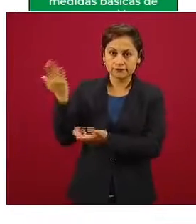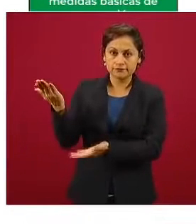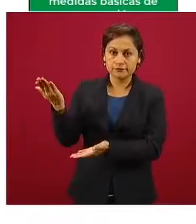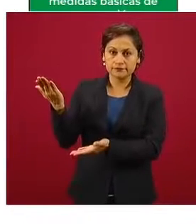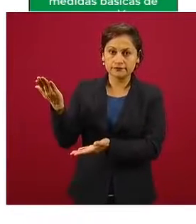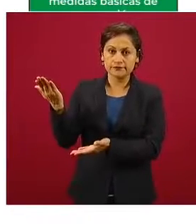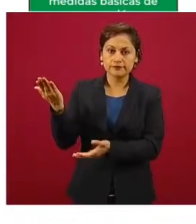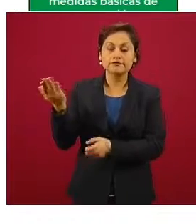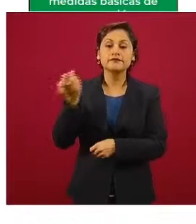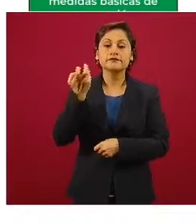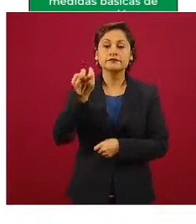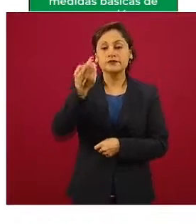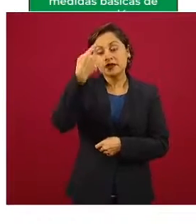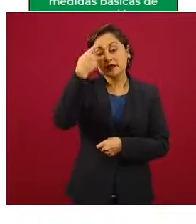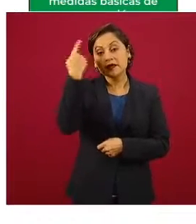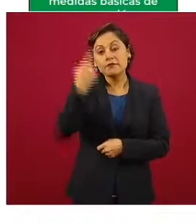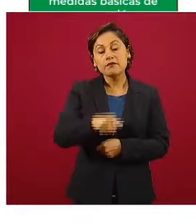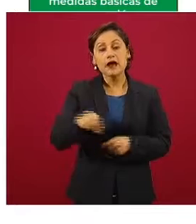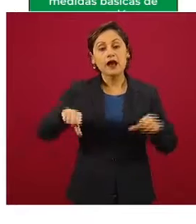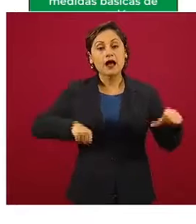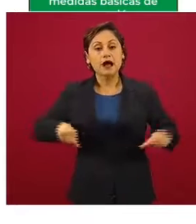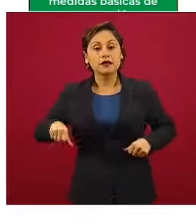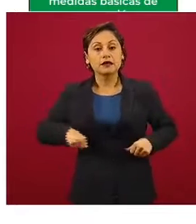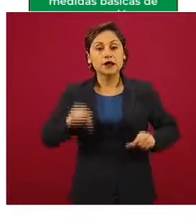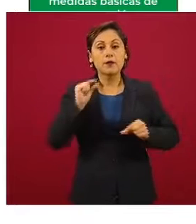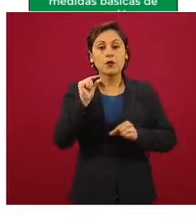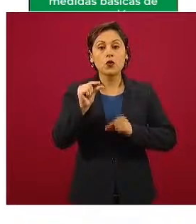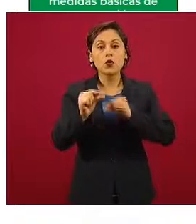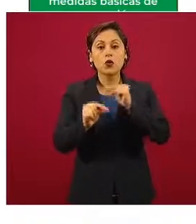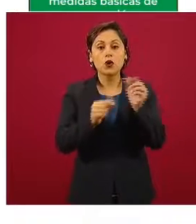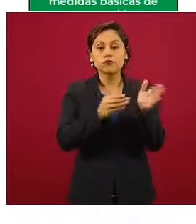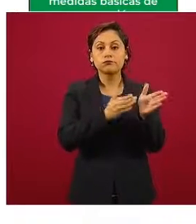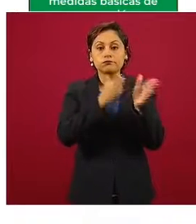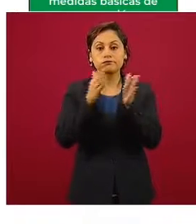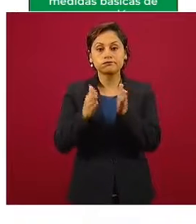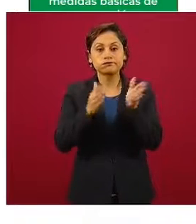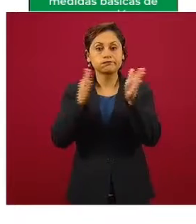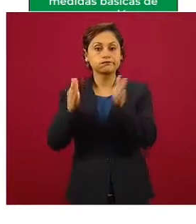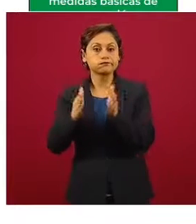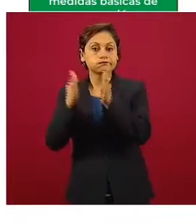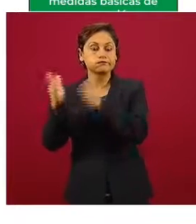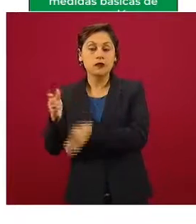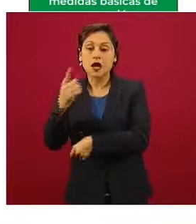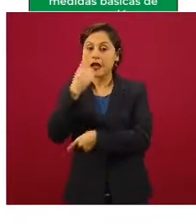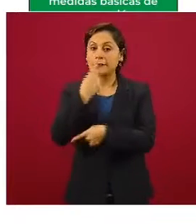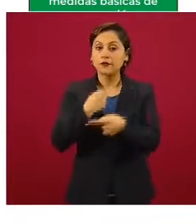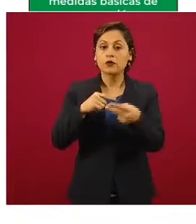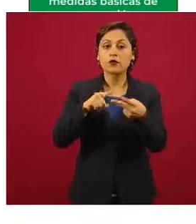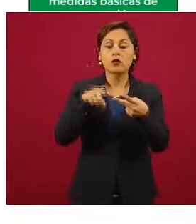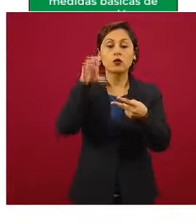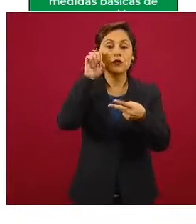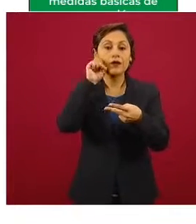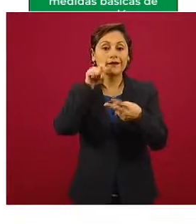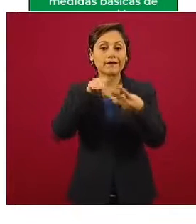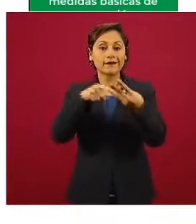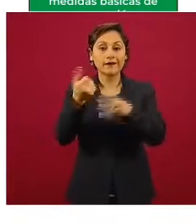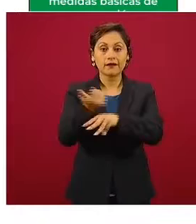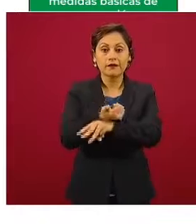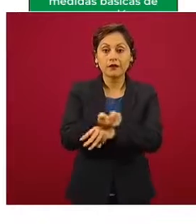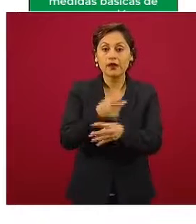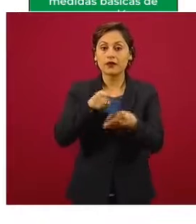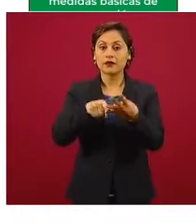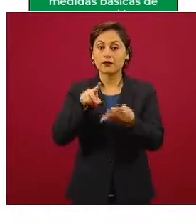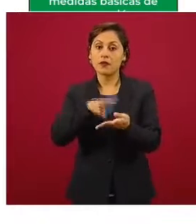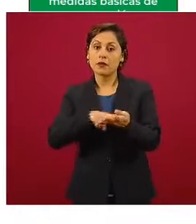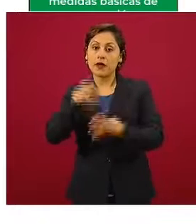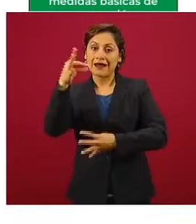las actividades en distintas etapas: rojo, naranja, amarillo y finalmente verde.